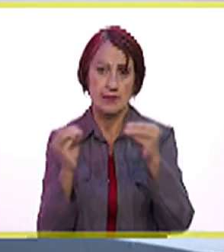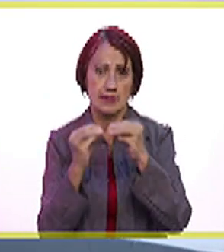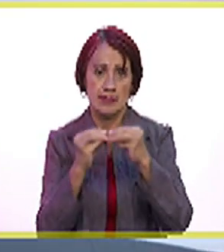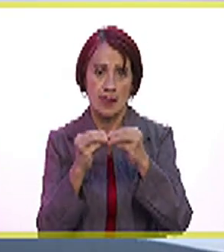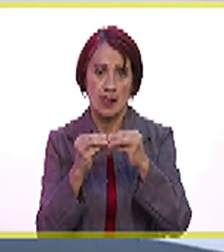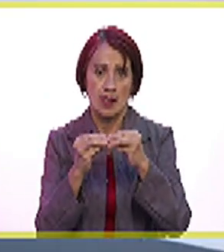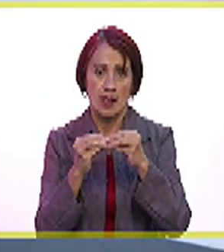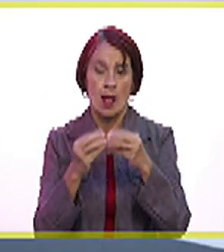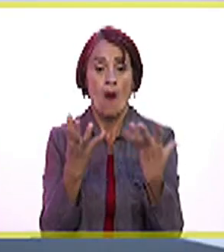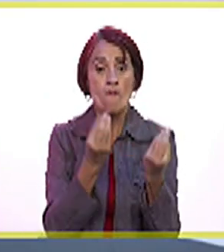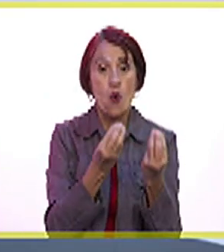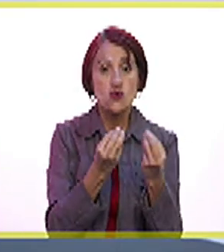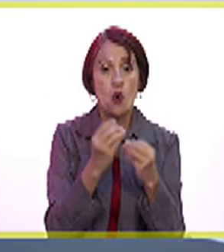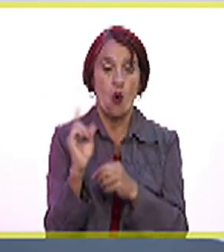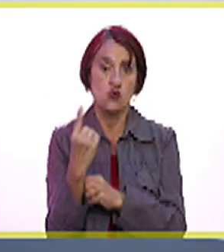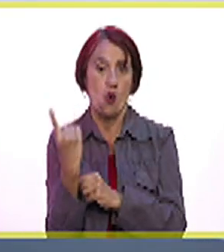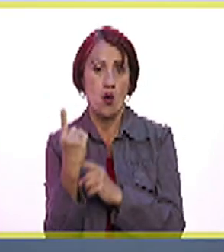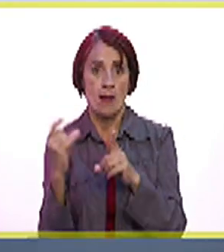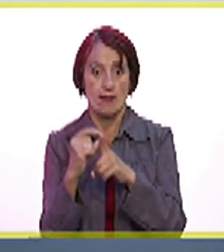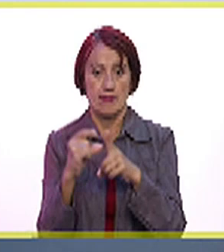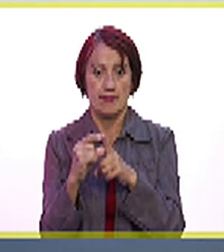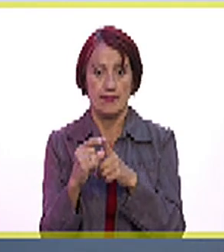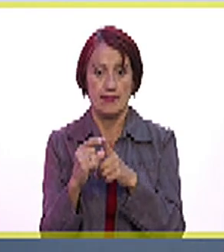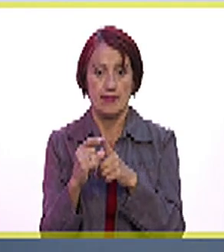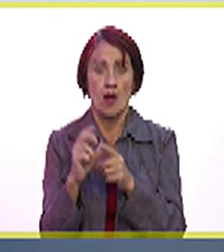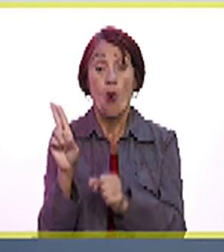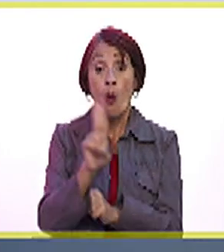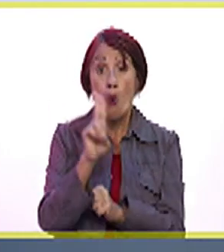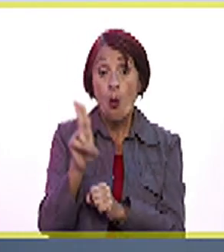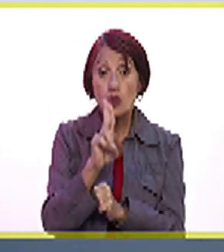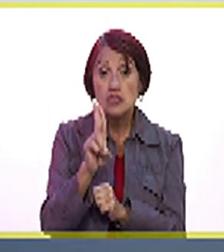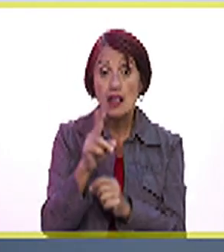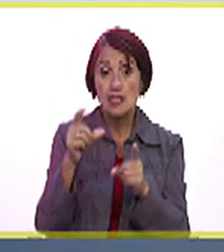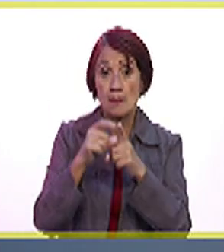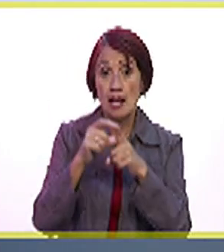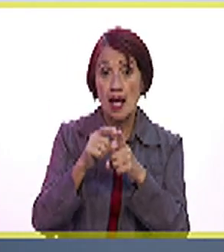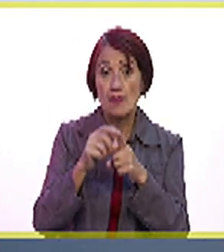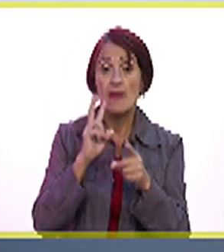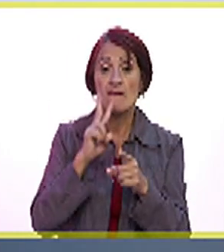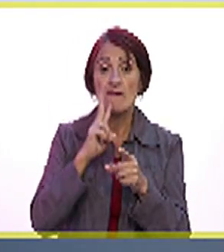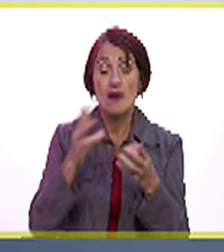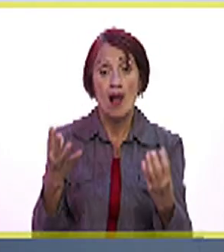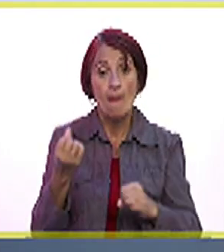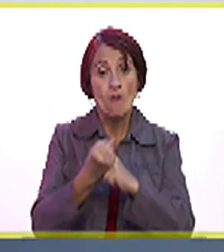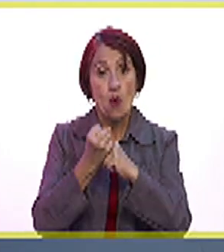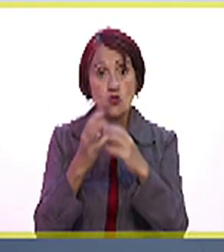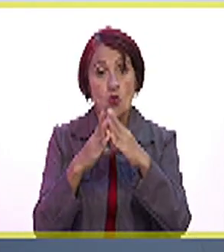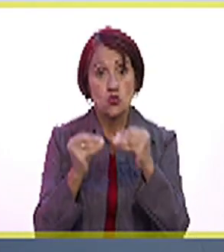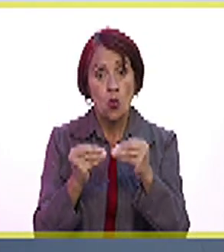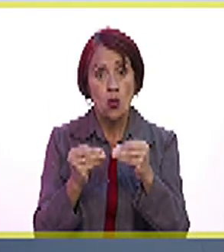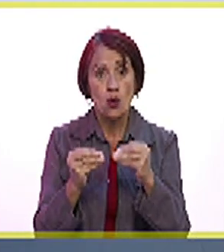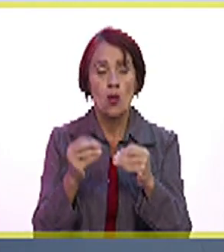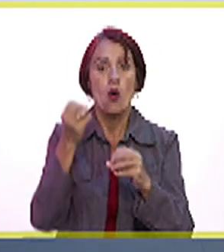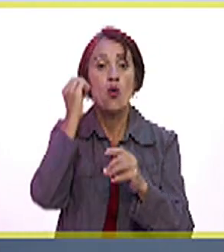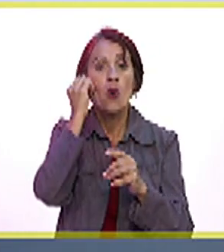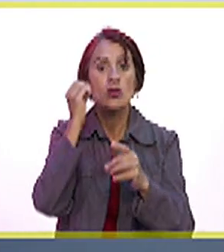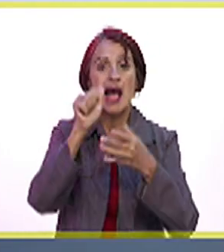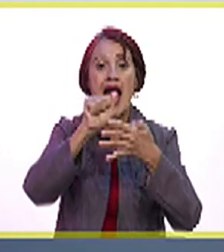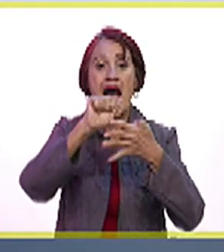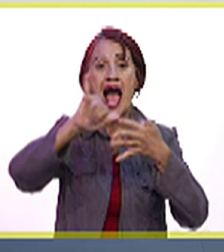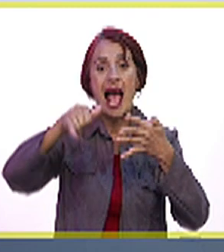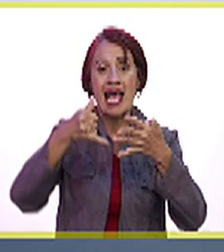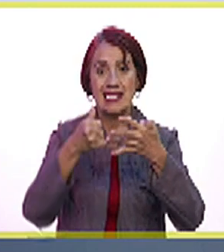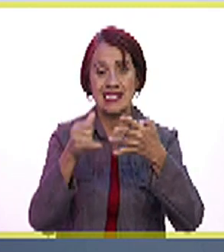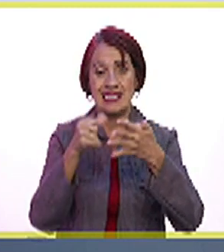plural. 3. Funcionan como el núcleo del sintagma nominal. Y 4. Se acompaña por lo general con los adjetivos.